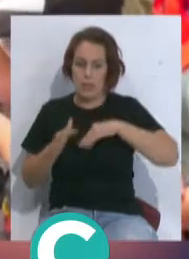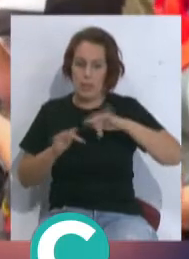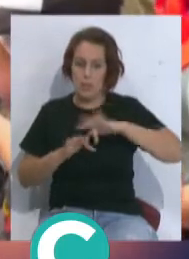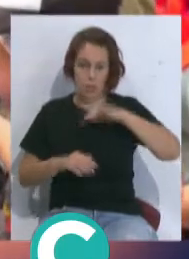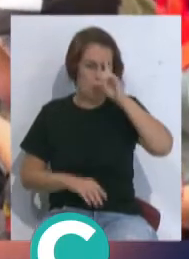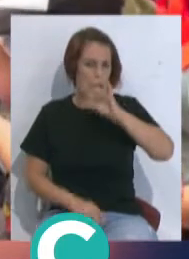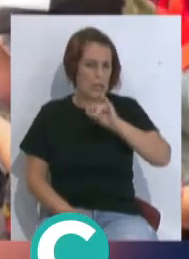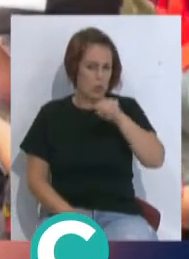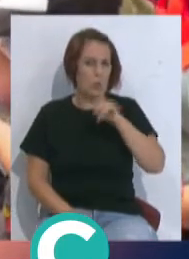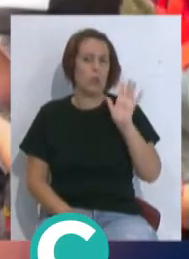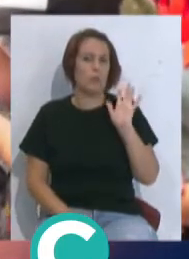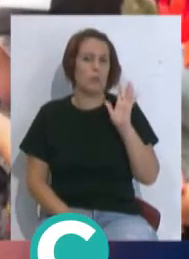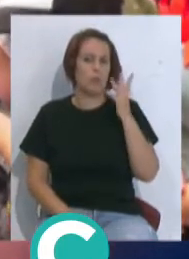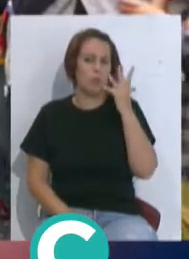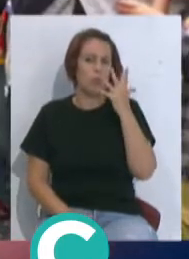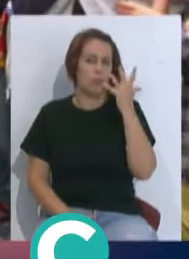si lo hay, ¿no?